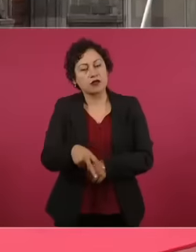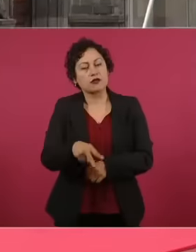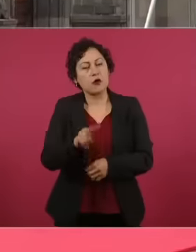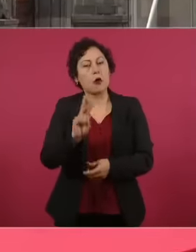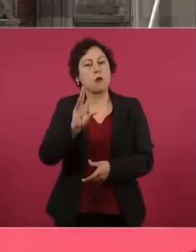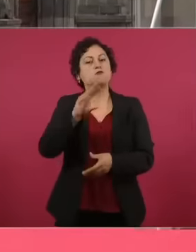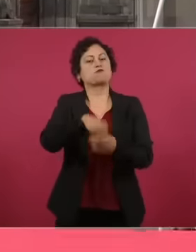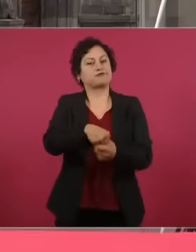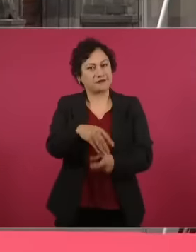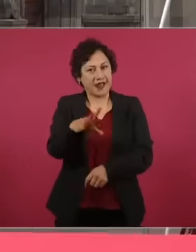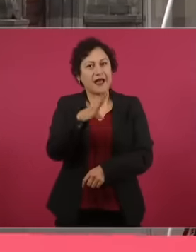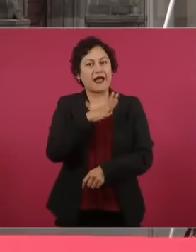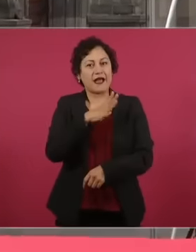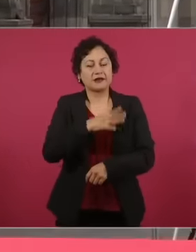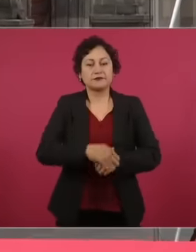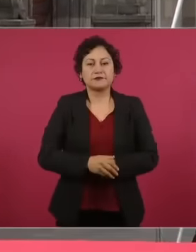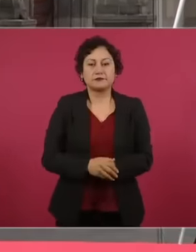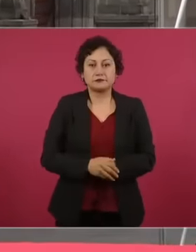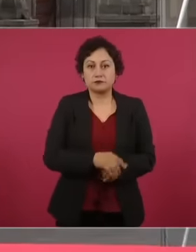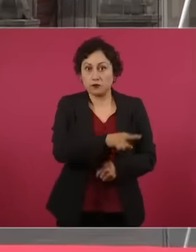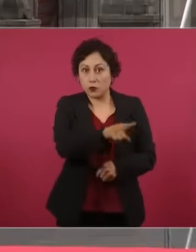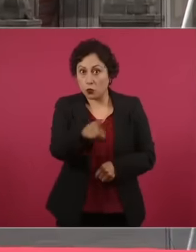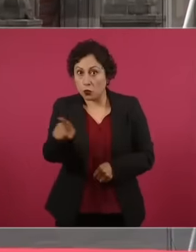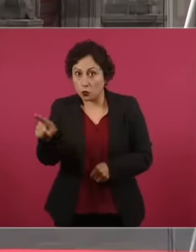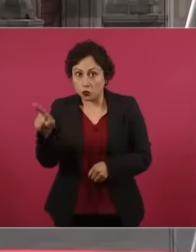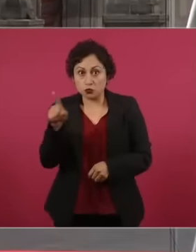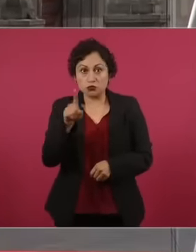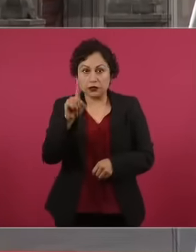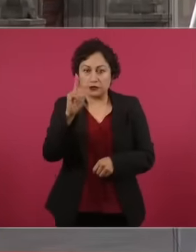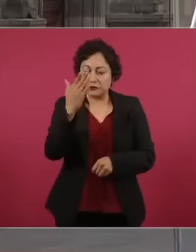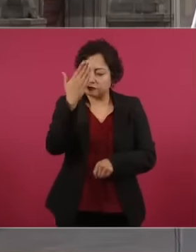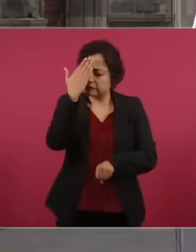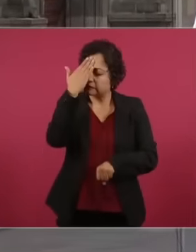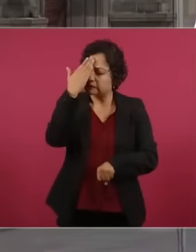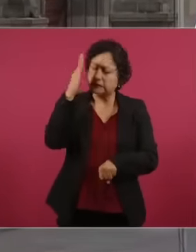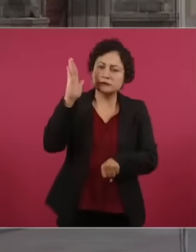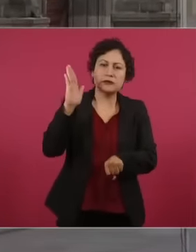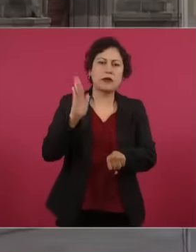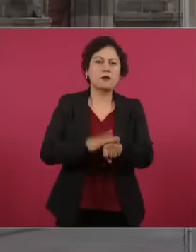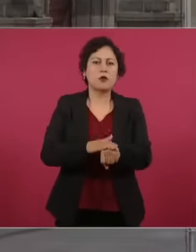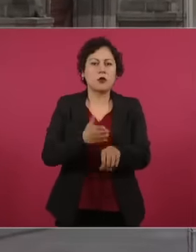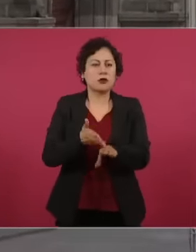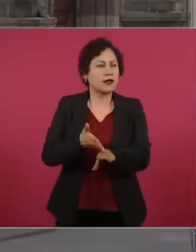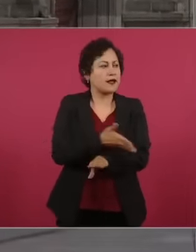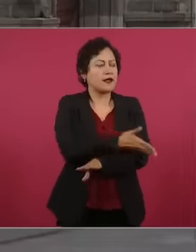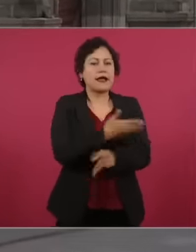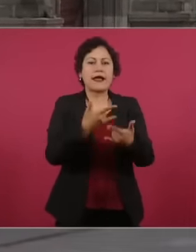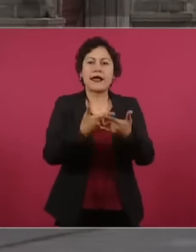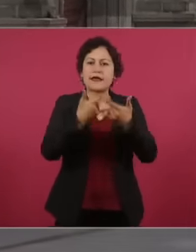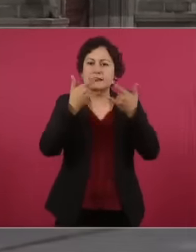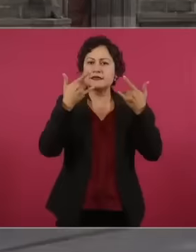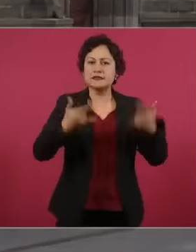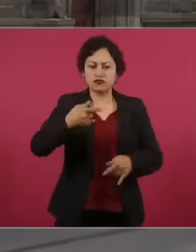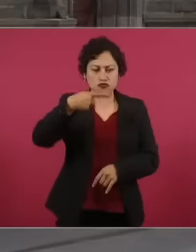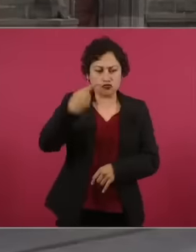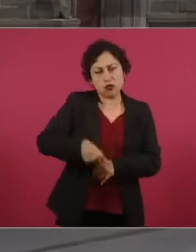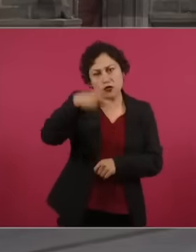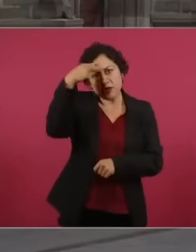No olvidemos que los padres de nuestra patria, Hidalgo y